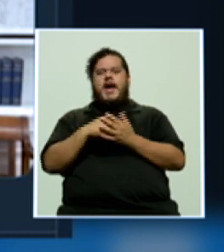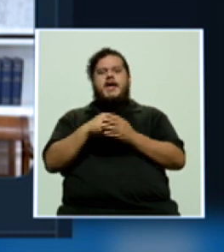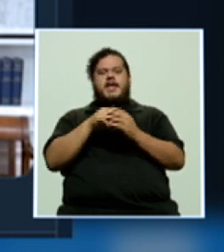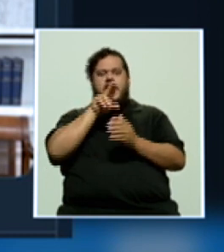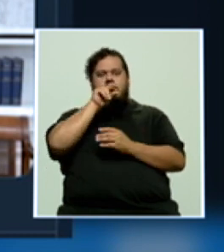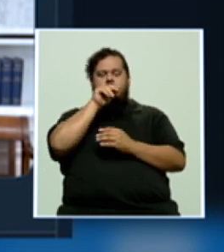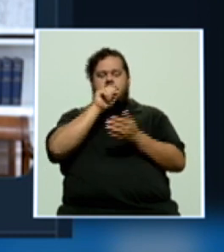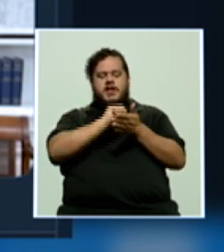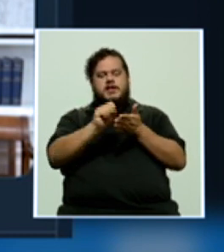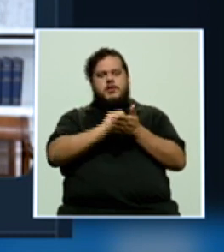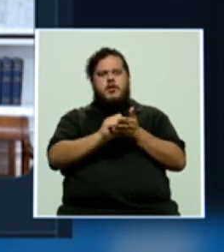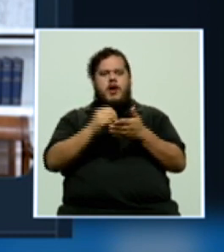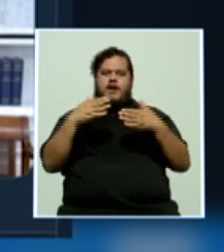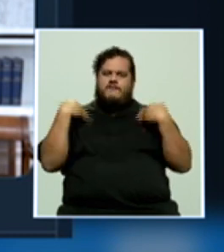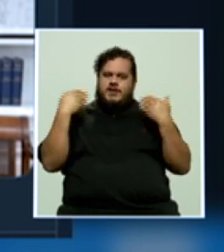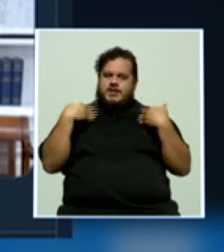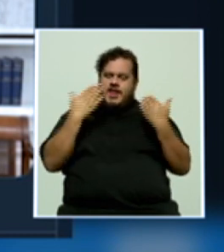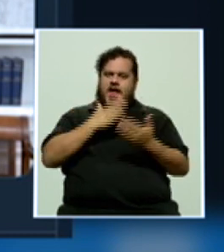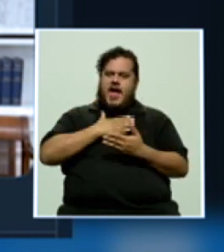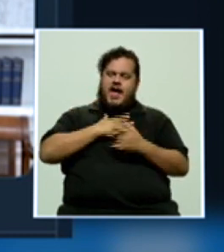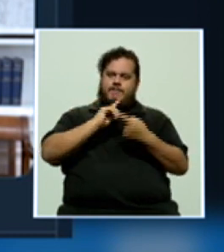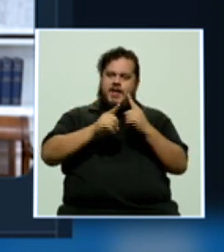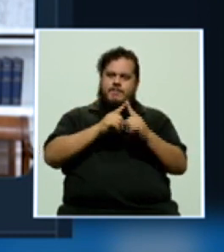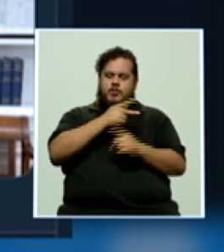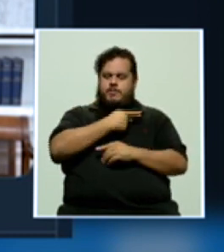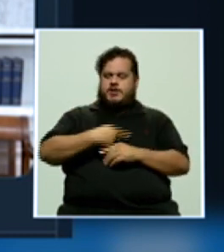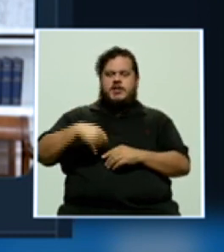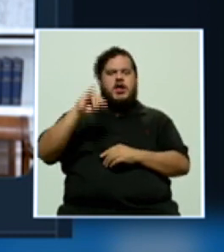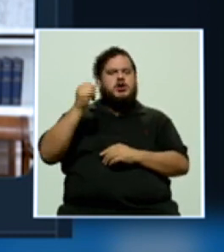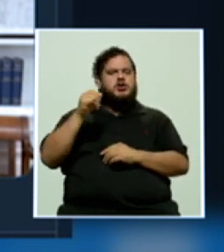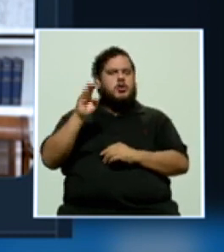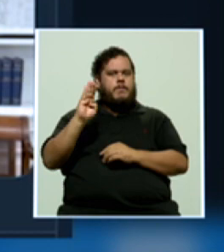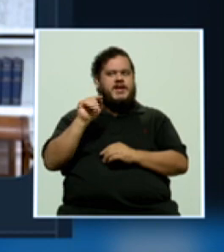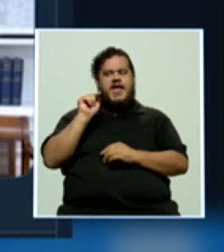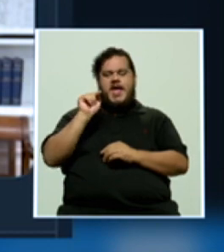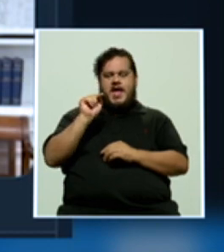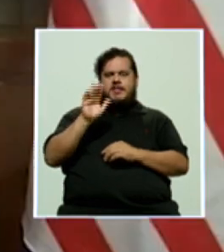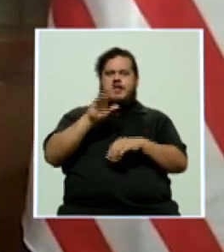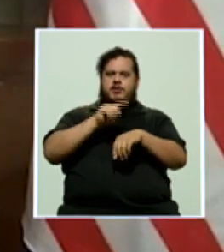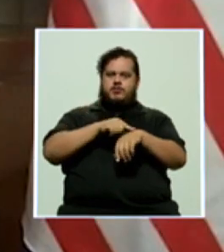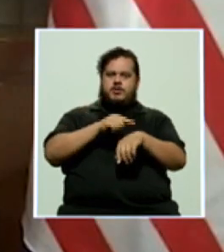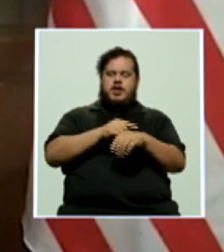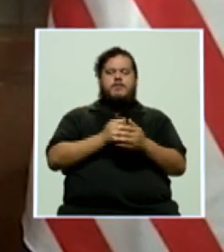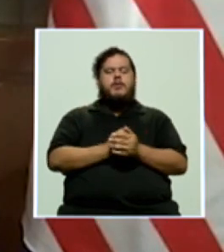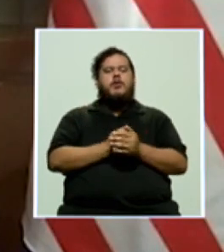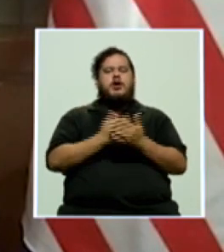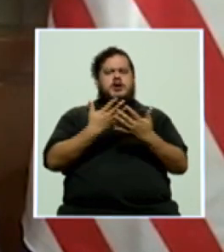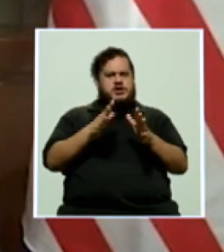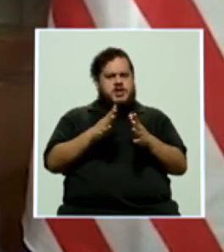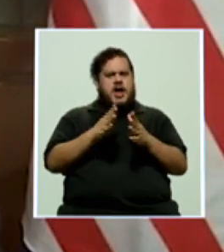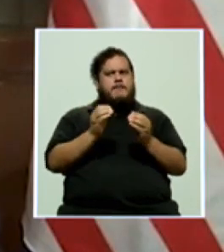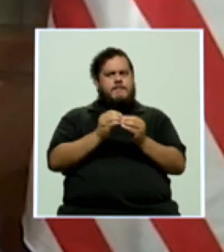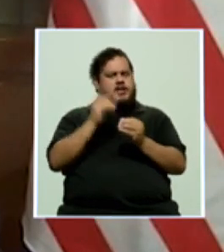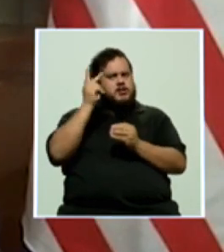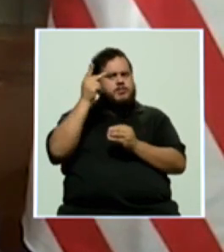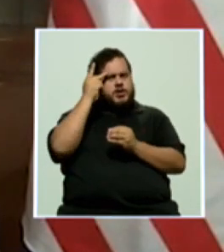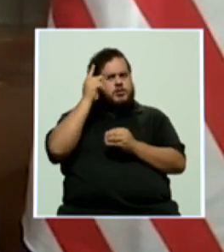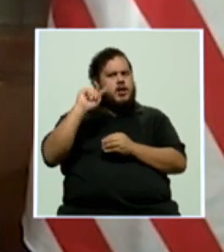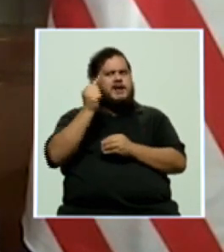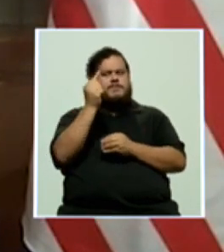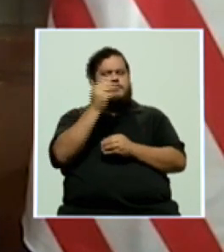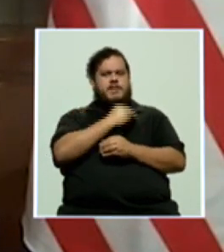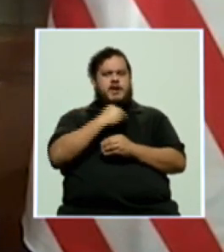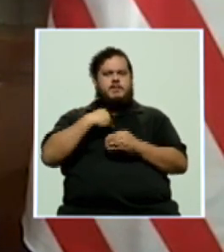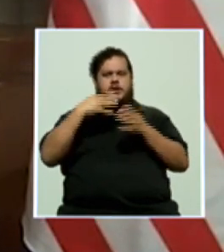escribió: "Felicidades a mi amigo, el presidente John Biden. Este es tu tiempo". Con aires ya más políticos, el primer